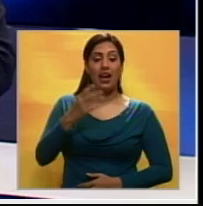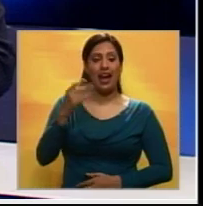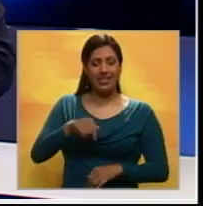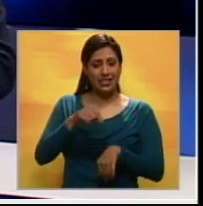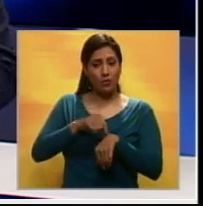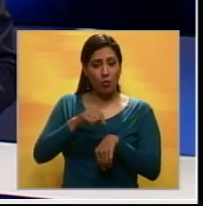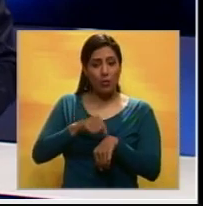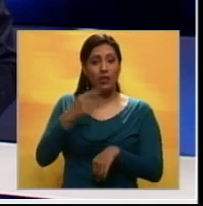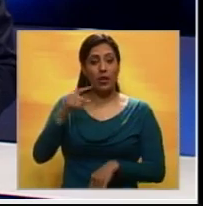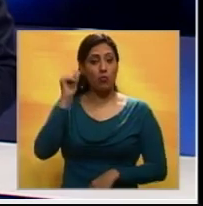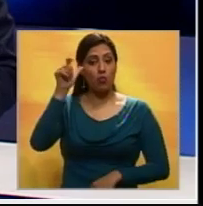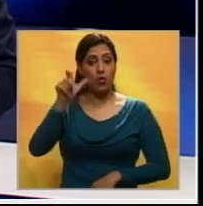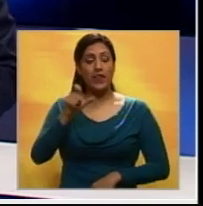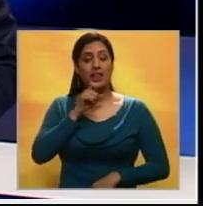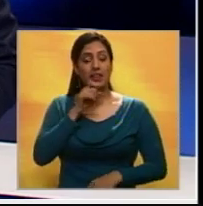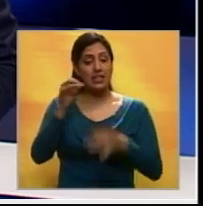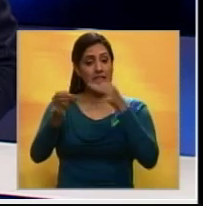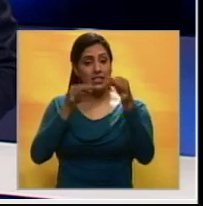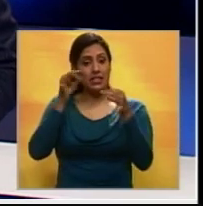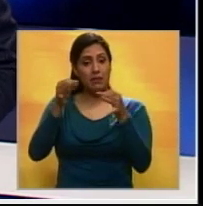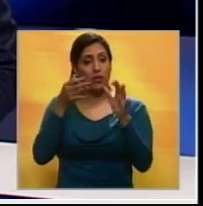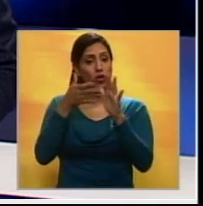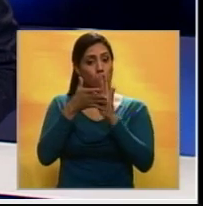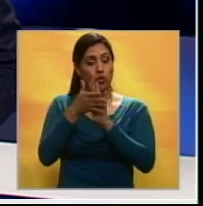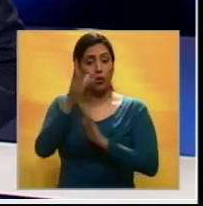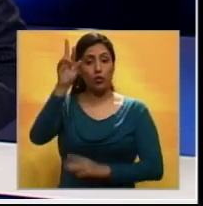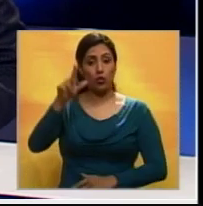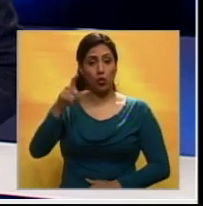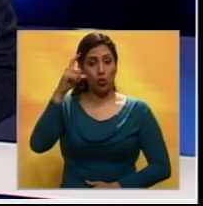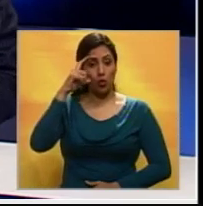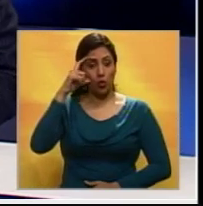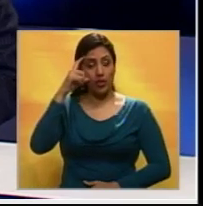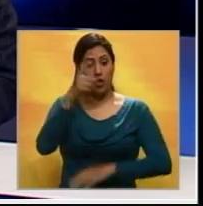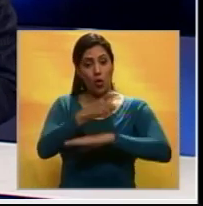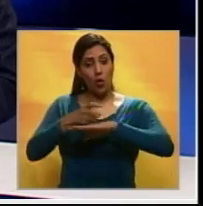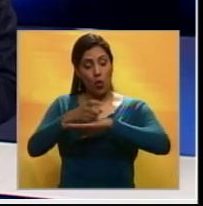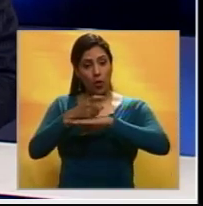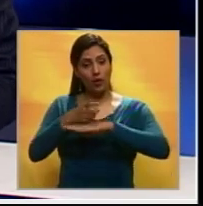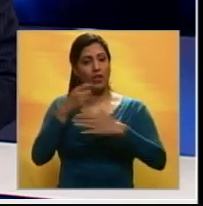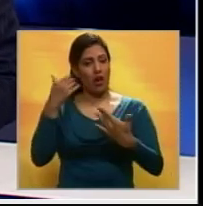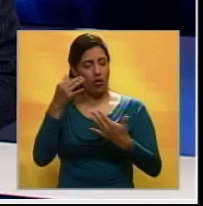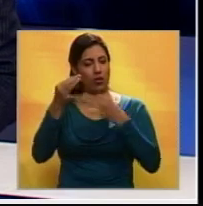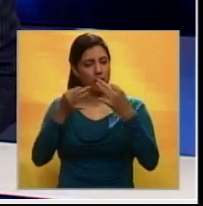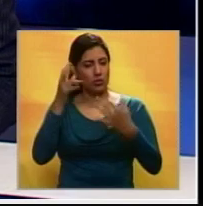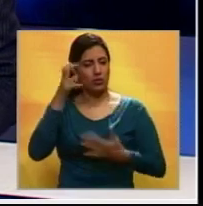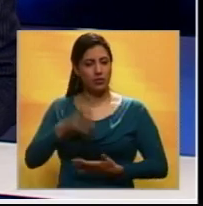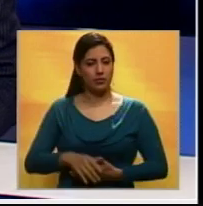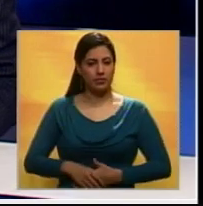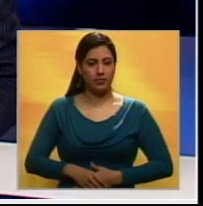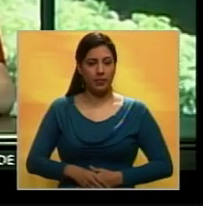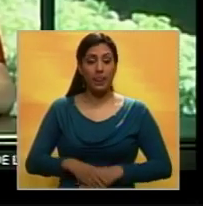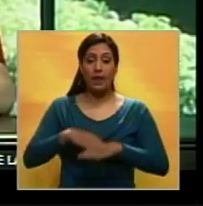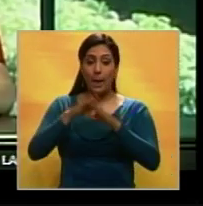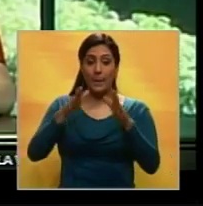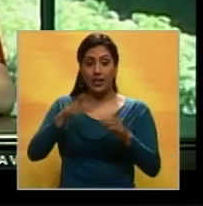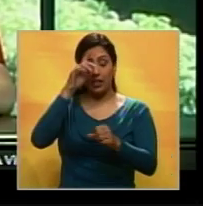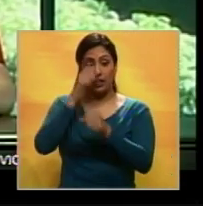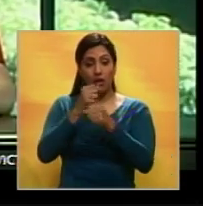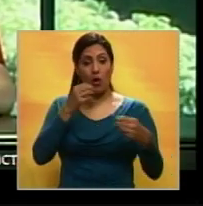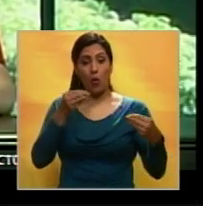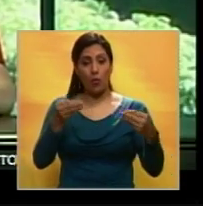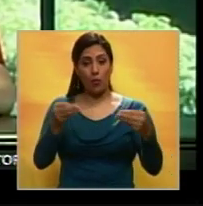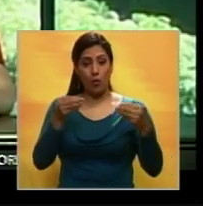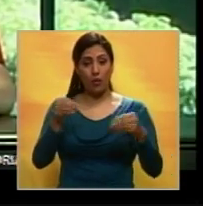en este momento Carmen Meléndez ofrece el porte diario del gobierno. Vamos a escuchar. Del Ministerio de Obras